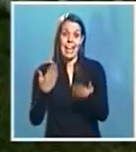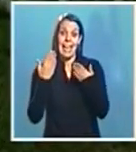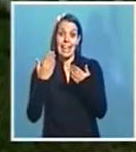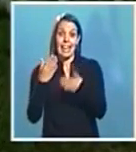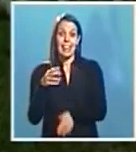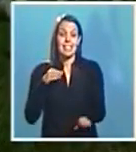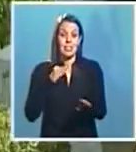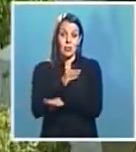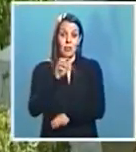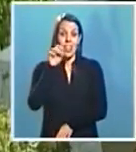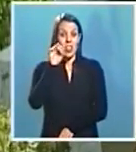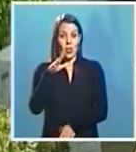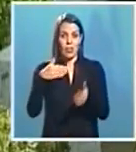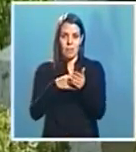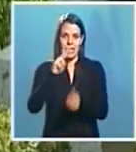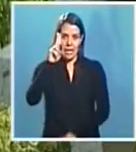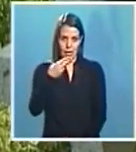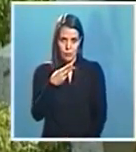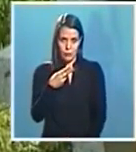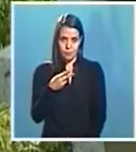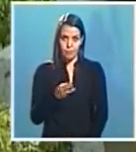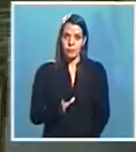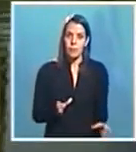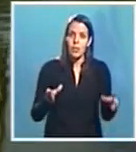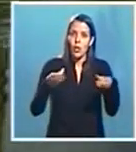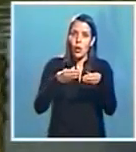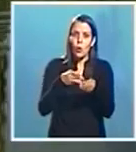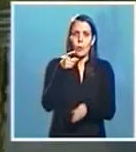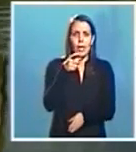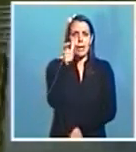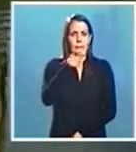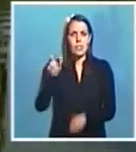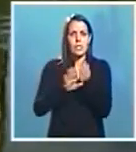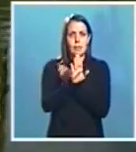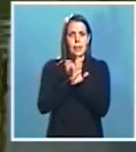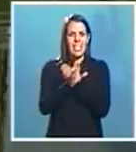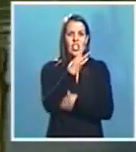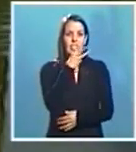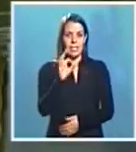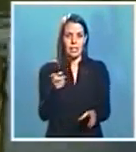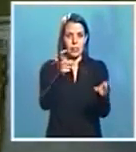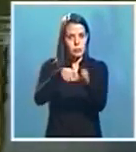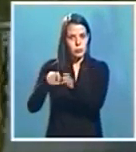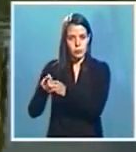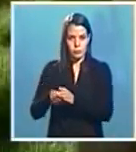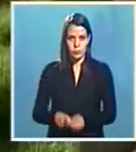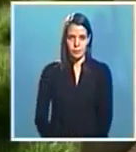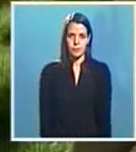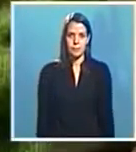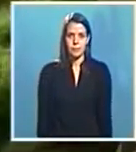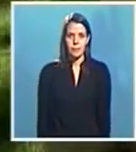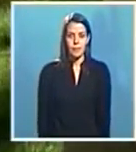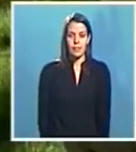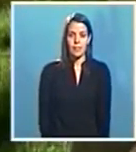de Comunidades Veciñais do ano pasado. O colectivo pertence unha treintena de veciños das aldeas de Vilar, Vaqueriza e Remonde.